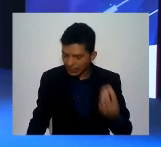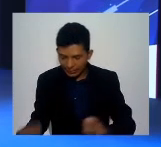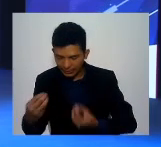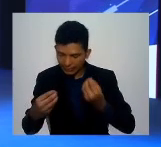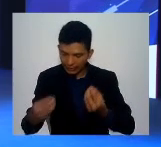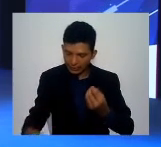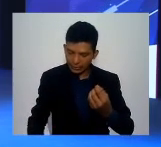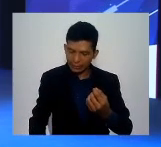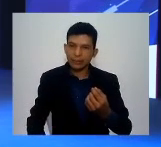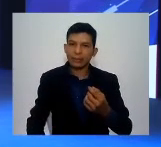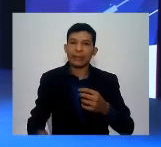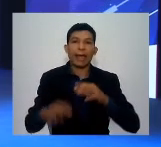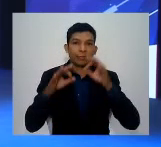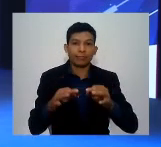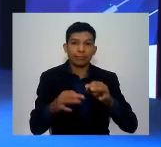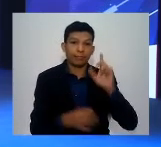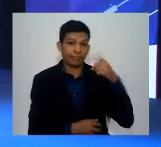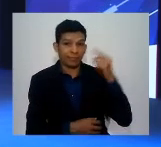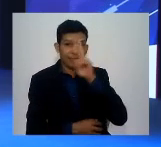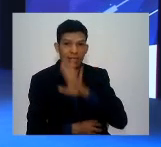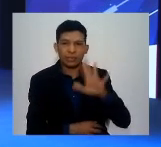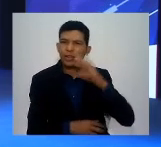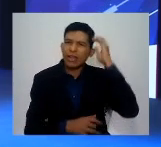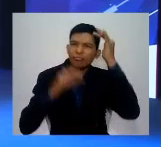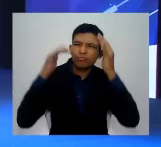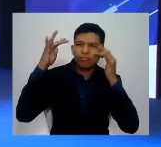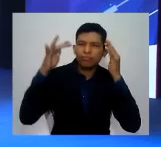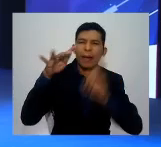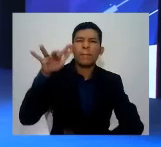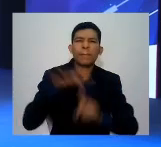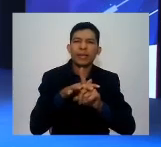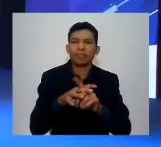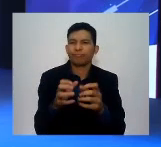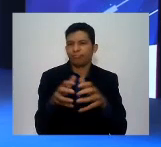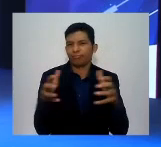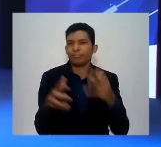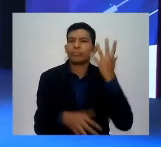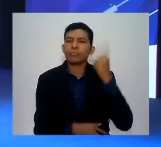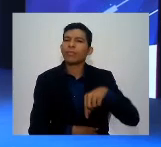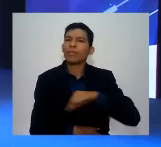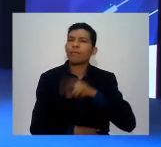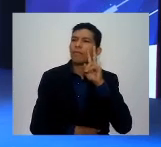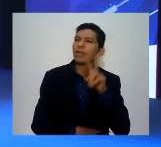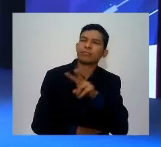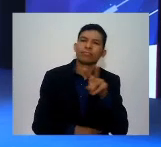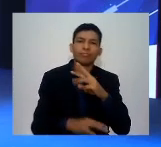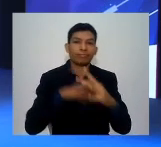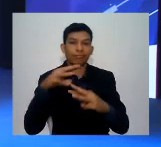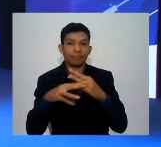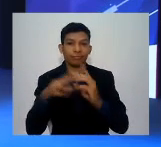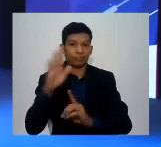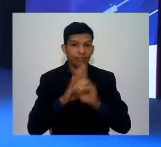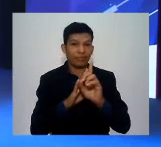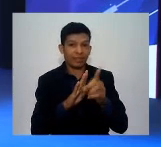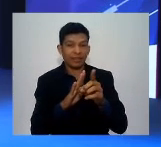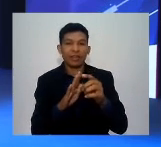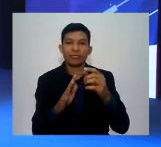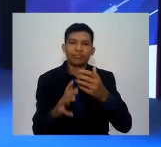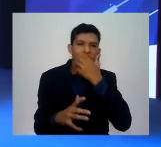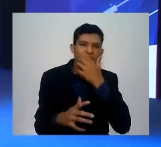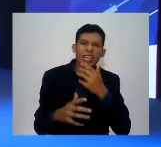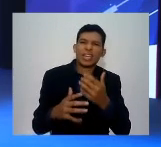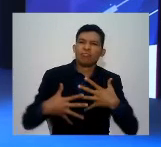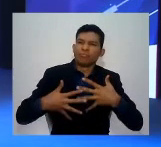los equipos extracorpóreos de oxigenación por membrana, también llamados ECMO. ECMO con C, no ELMO como el muñequito de Plaza Sésamo, sino ECMO con